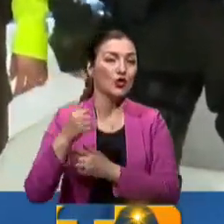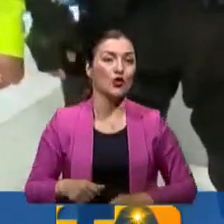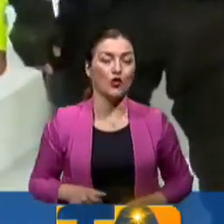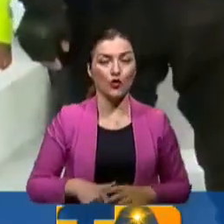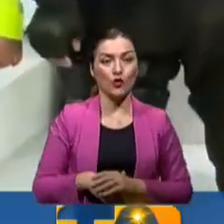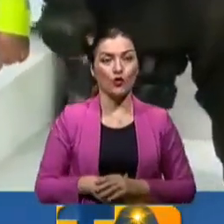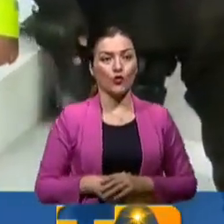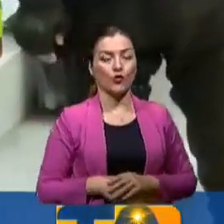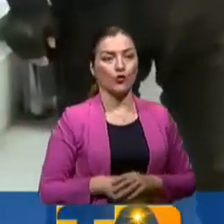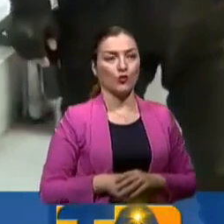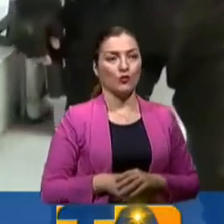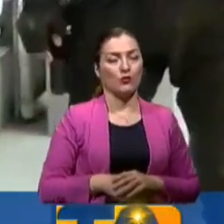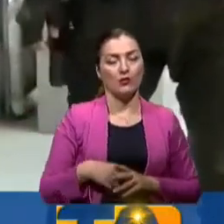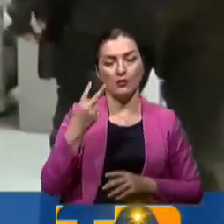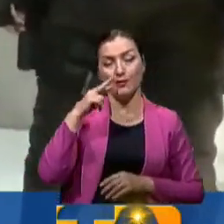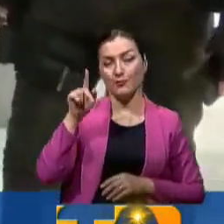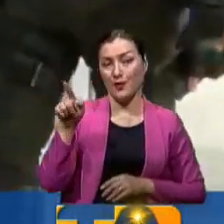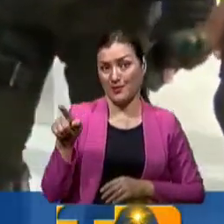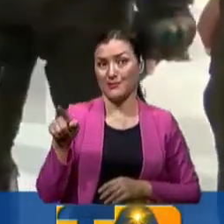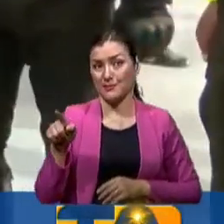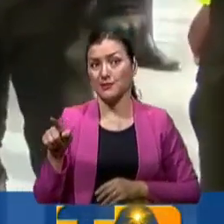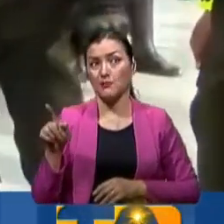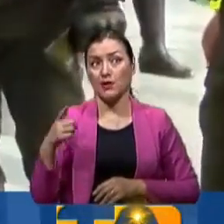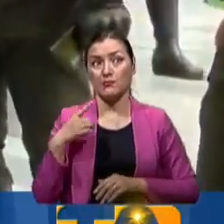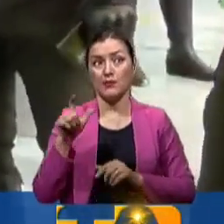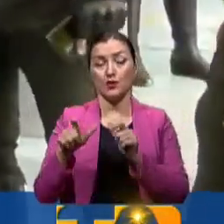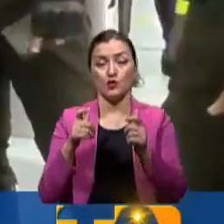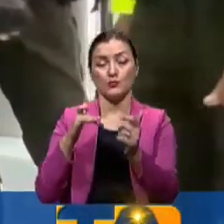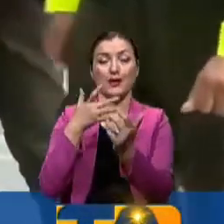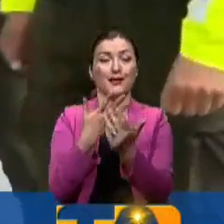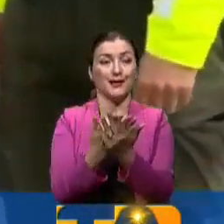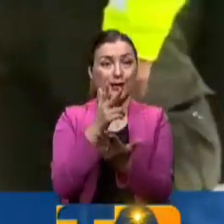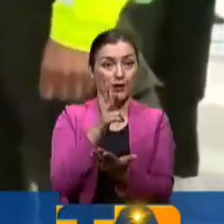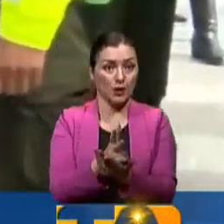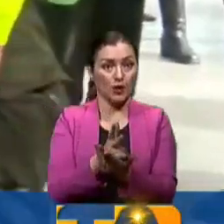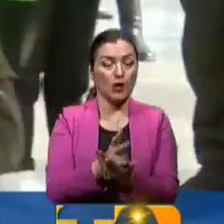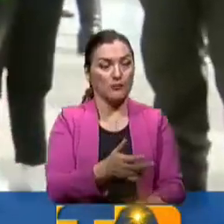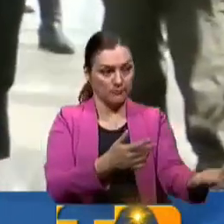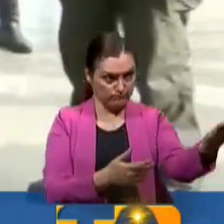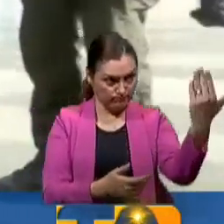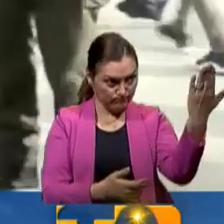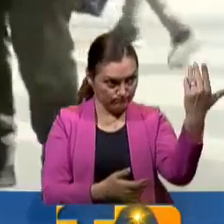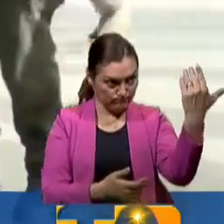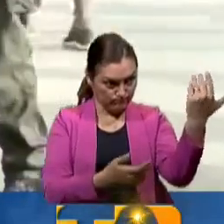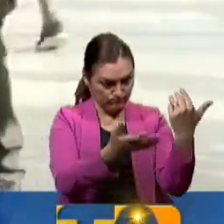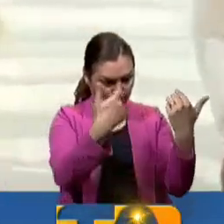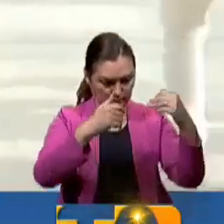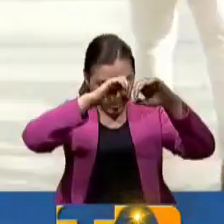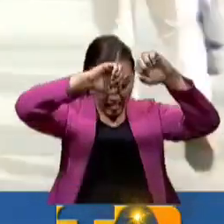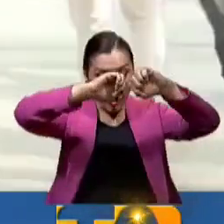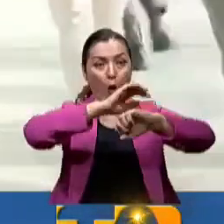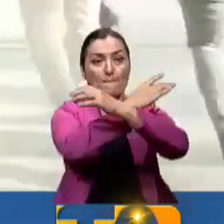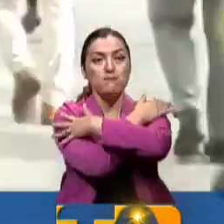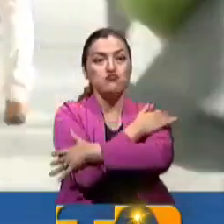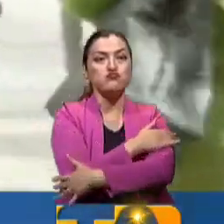justamente ya lo vemos en pantalla, son algunas personas que llegan aquí a la estación y se les hace un chequeo a ver qué nomás tienen, qué